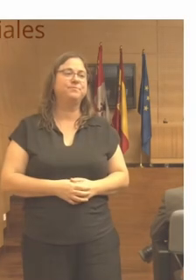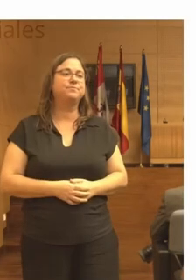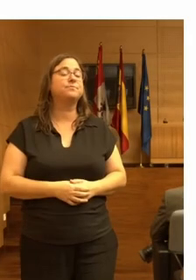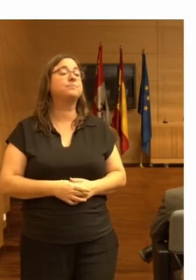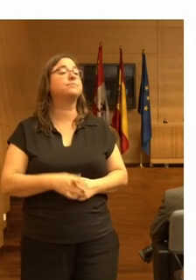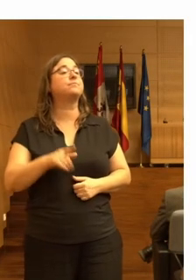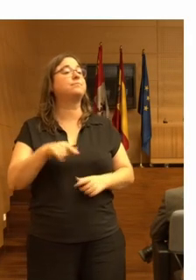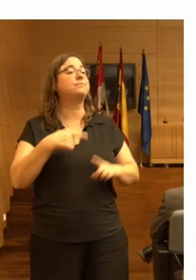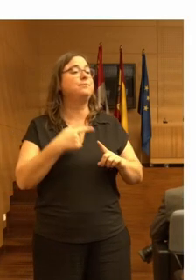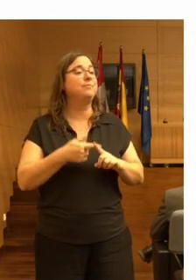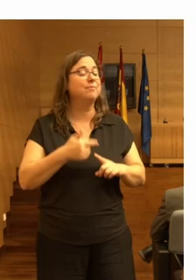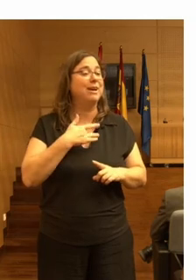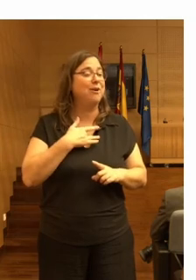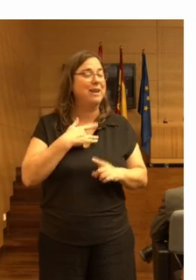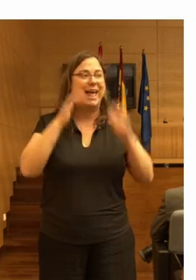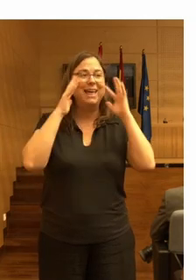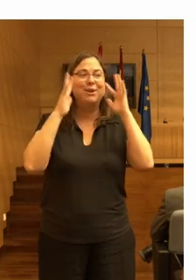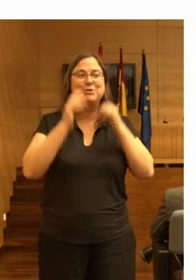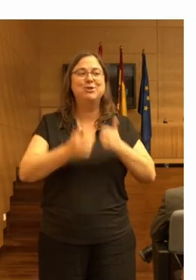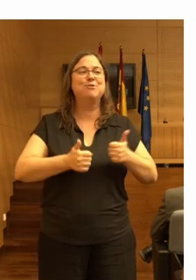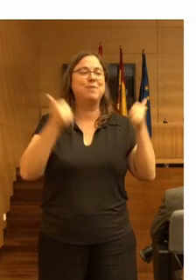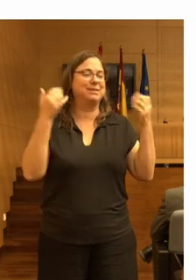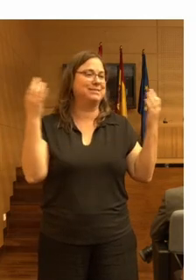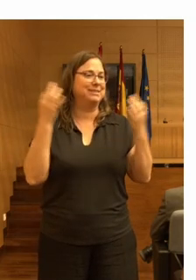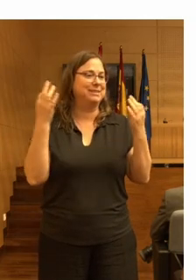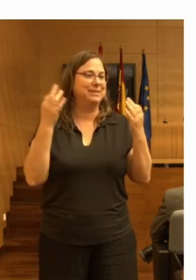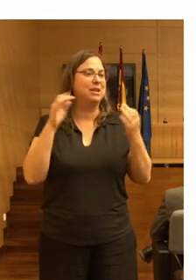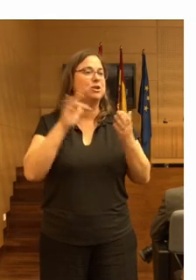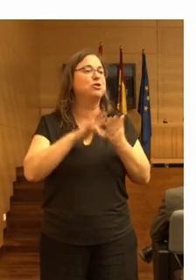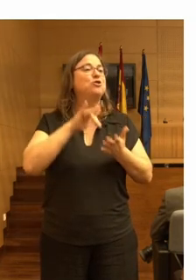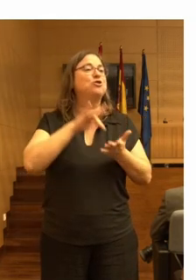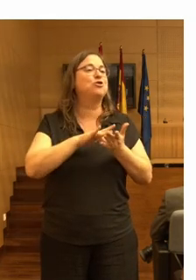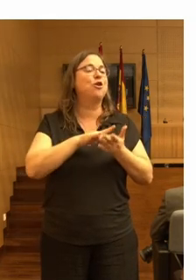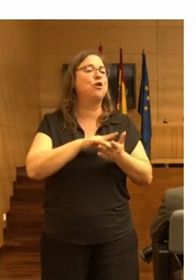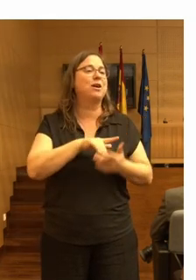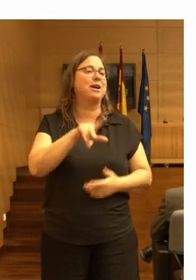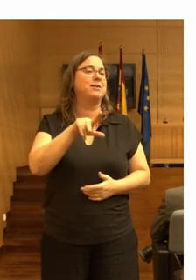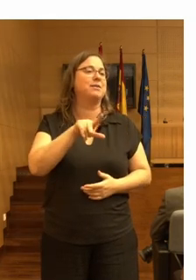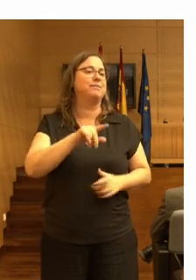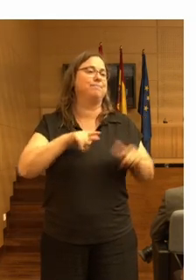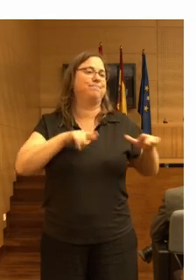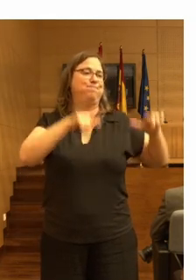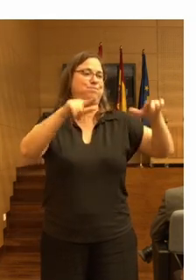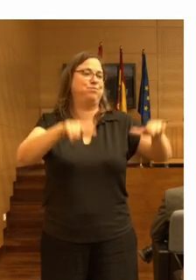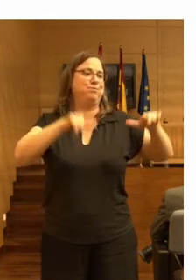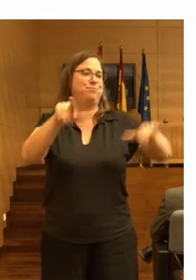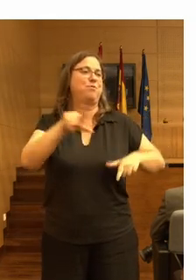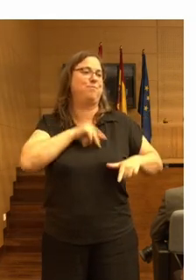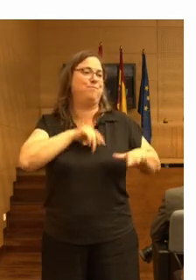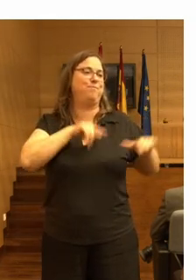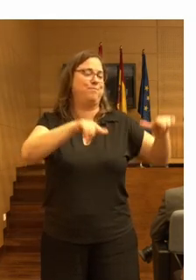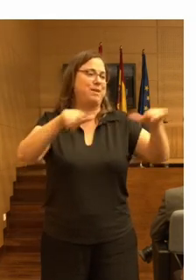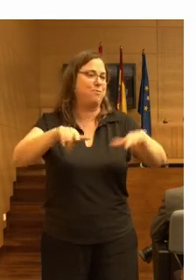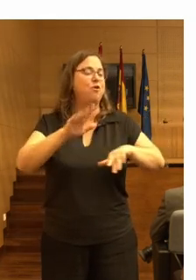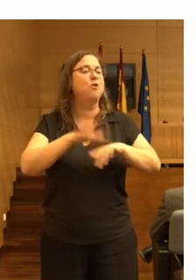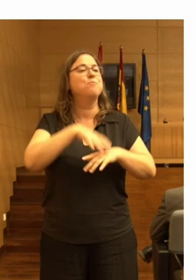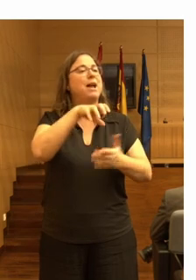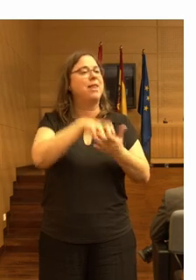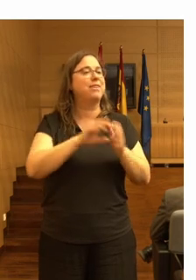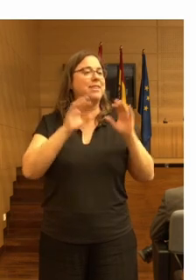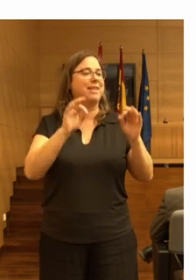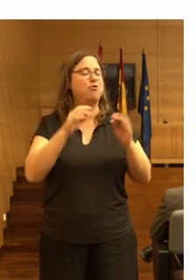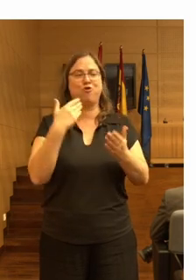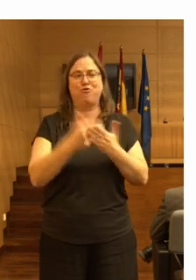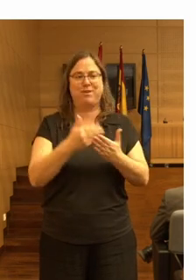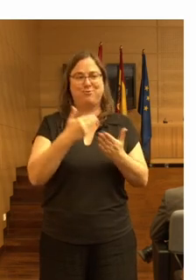y sí que es la parte que me hace más ilusión, que es proceder a la entrega de las acreditaciones y las menciones especiales a los centros que